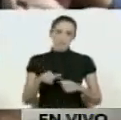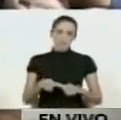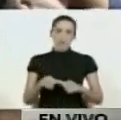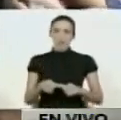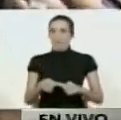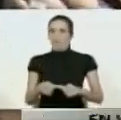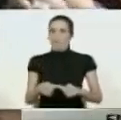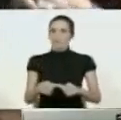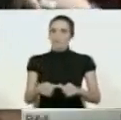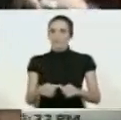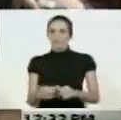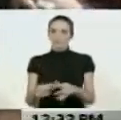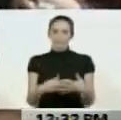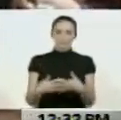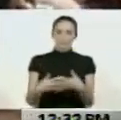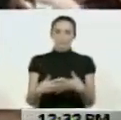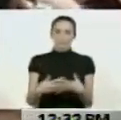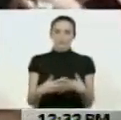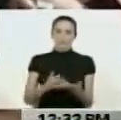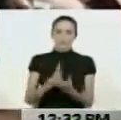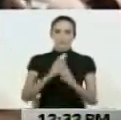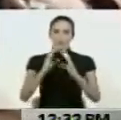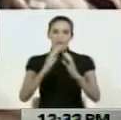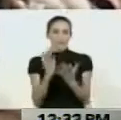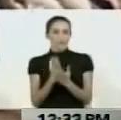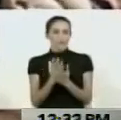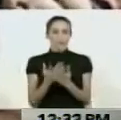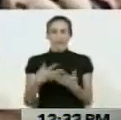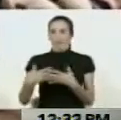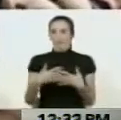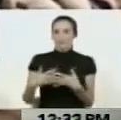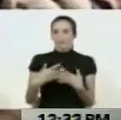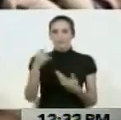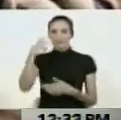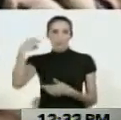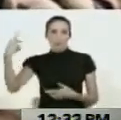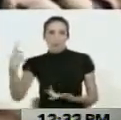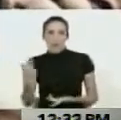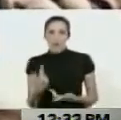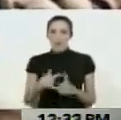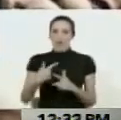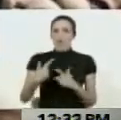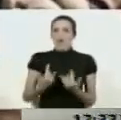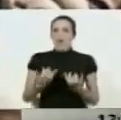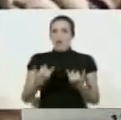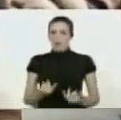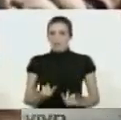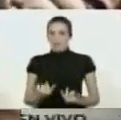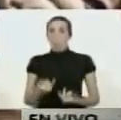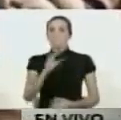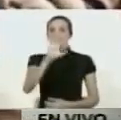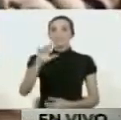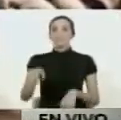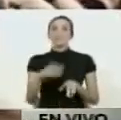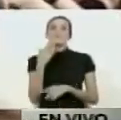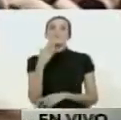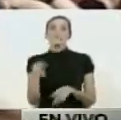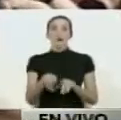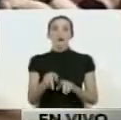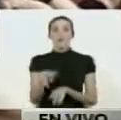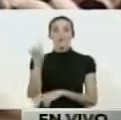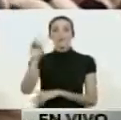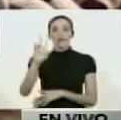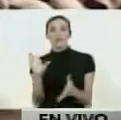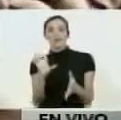permanentemente una guerra mediática, psicológica, y eso en países como Venezuela,